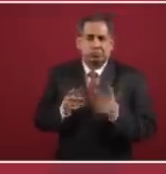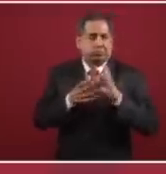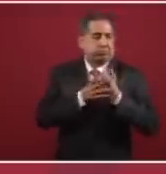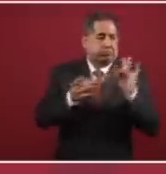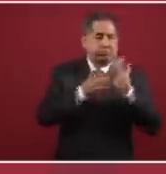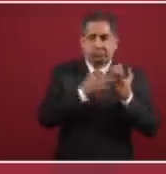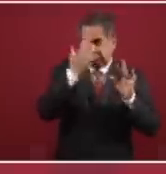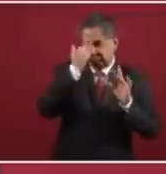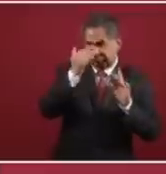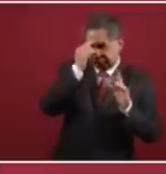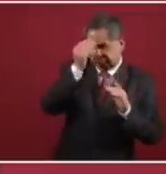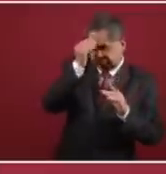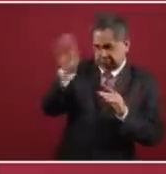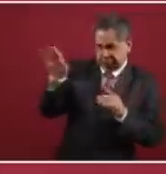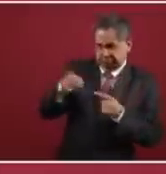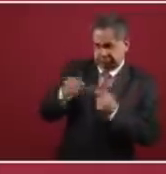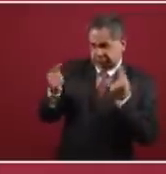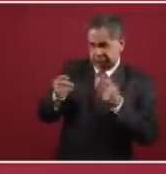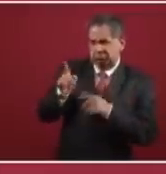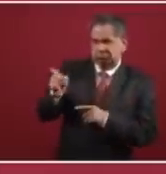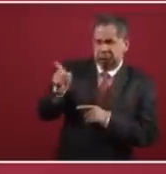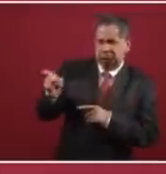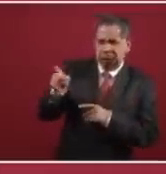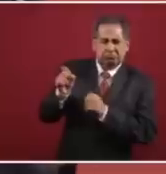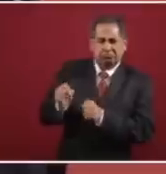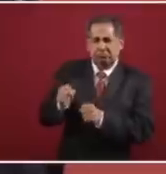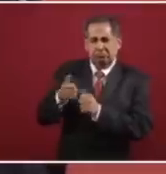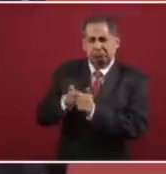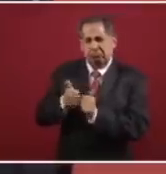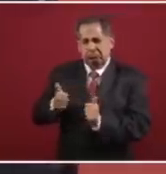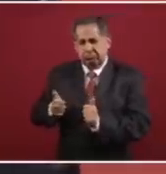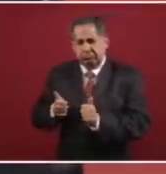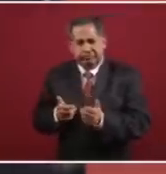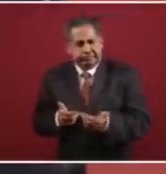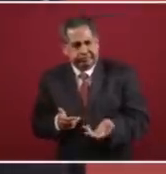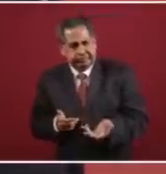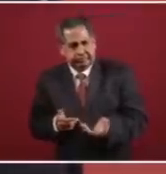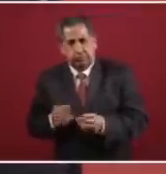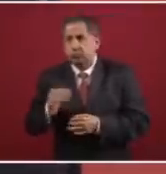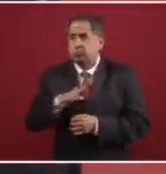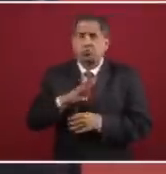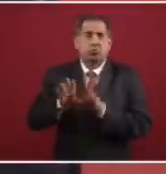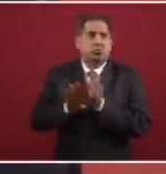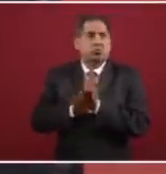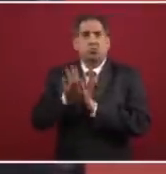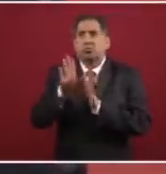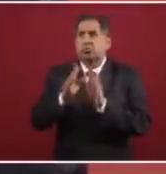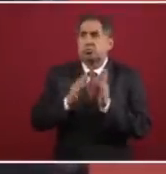argumentar, el que no se estaba creciendo.